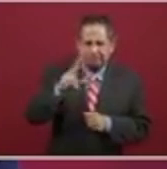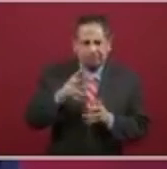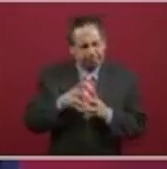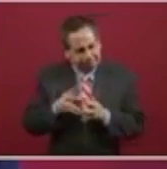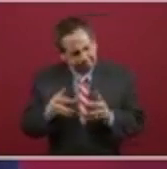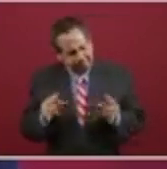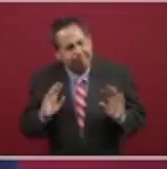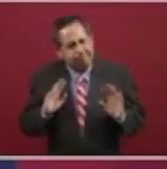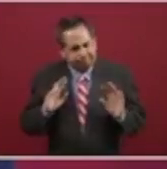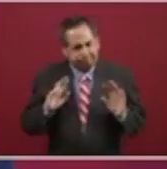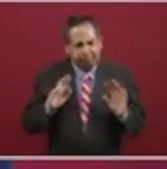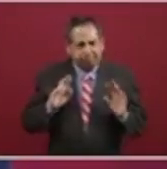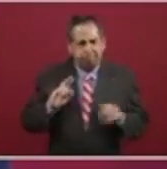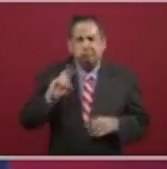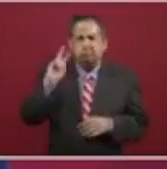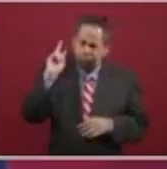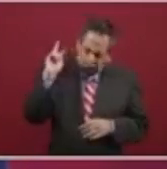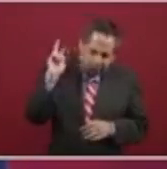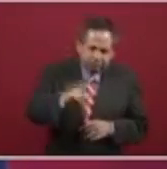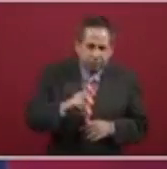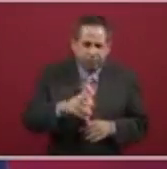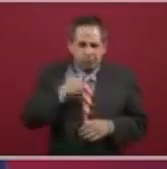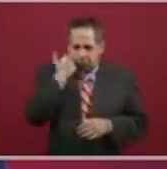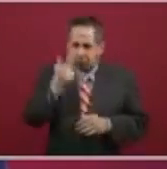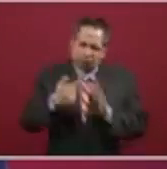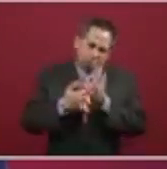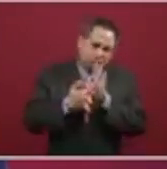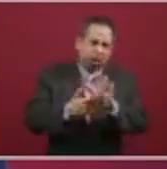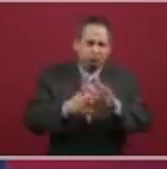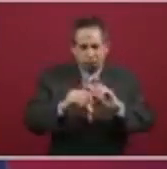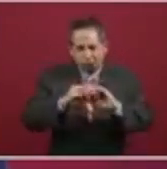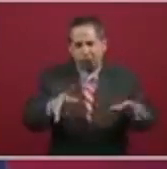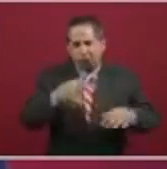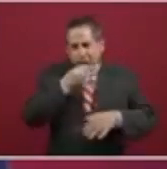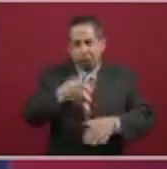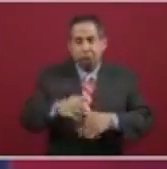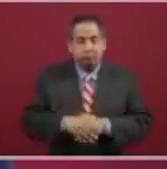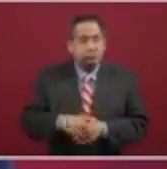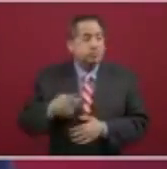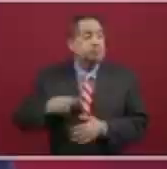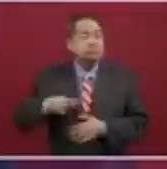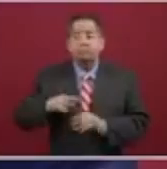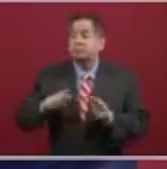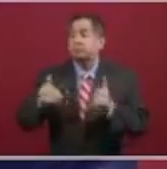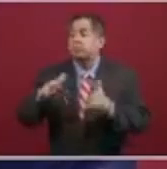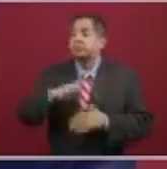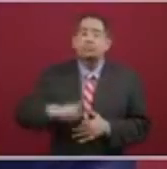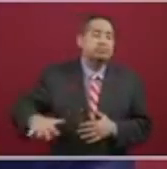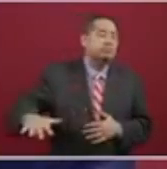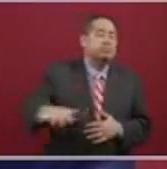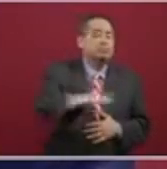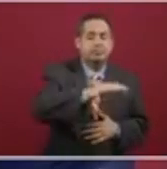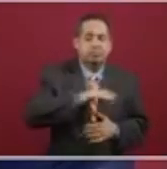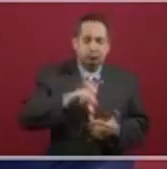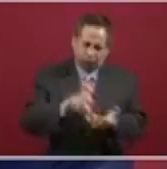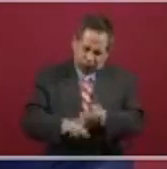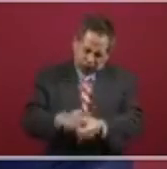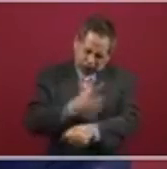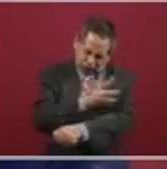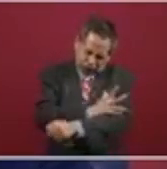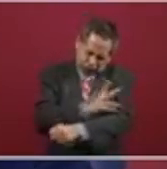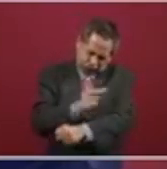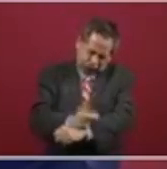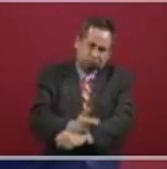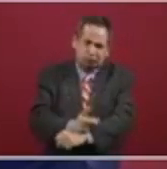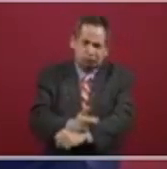porque sí quiero dejar de manifiesto que nuestro pueblo es honesto y tenemos una